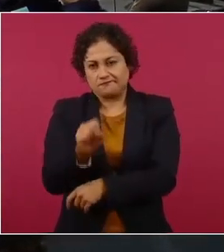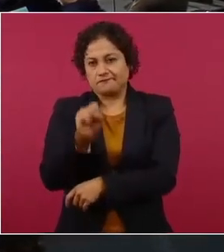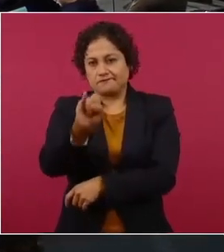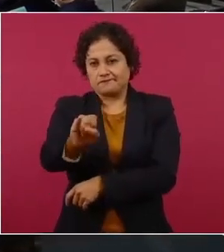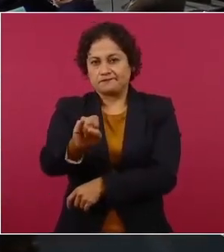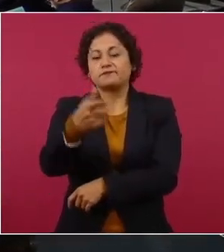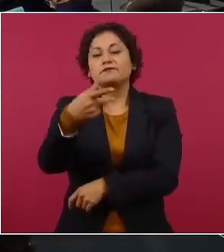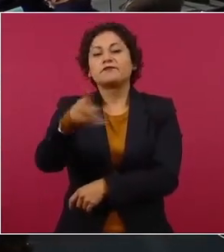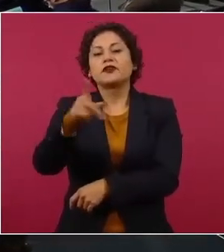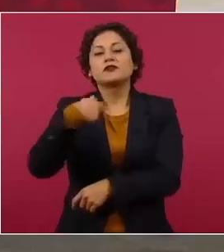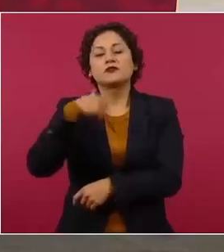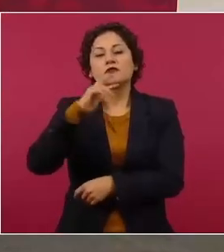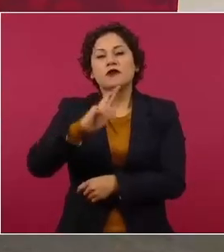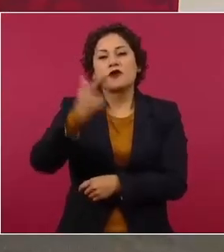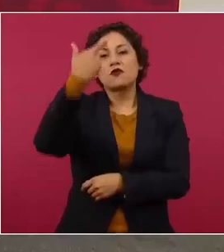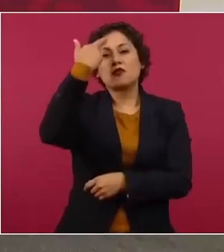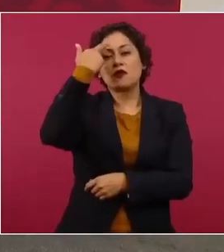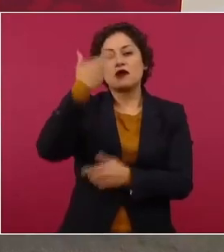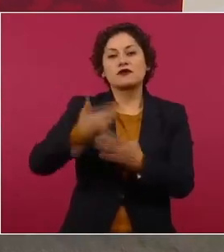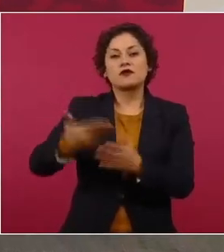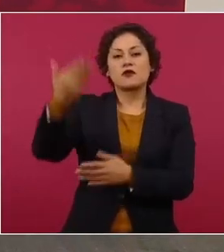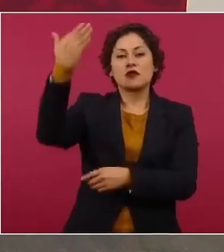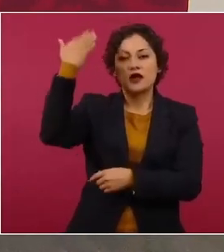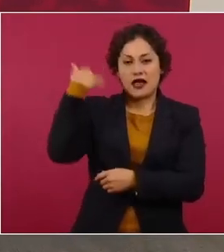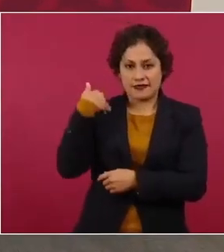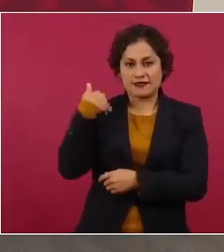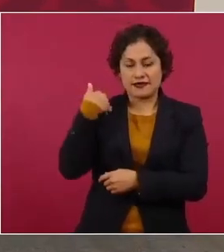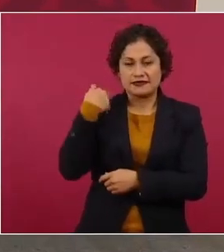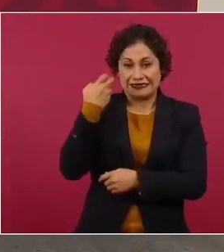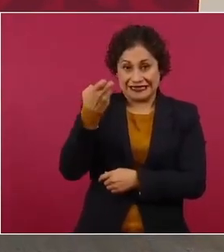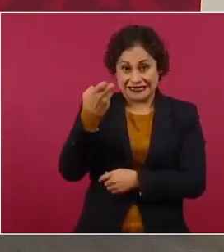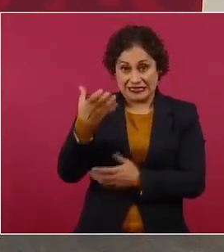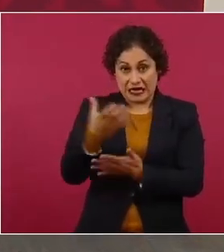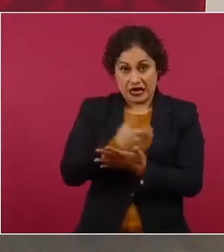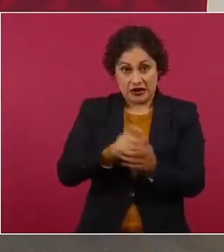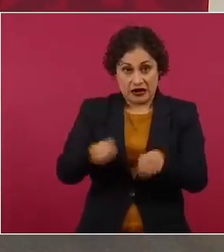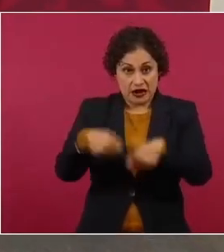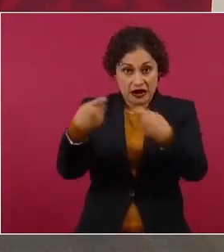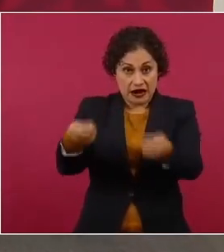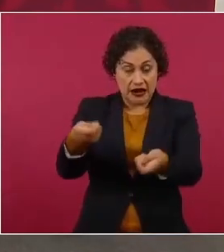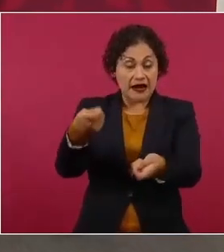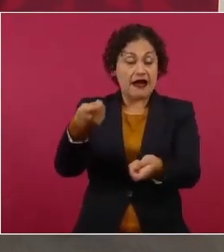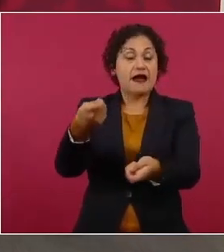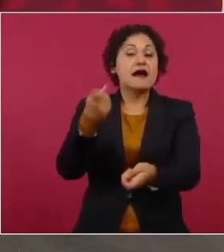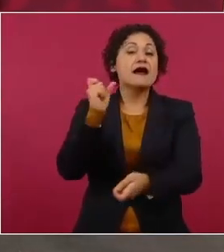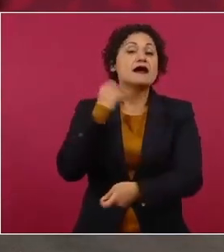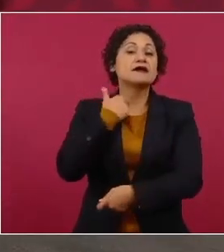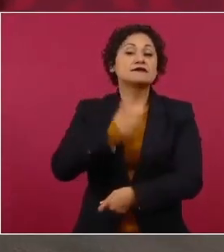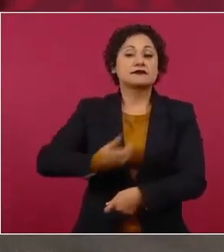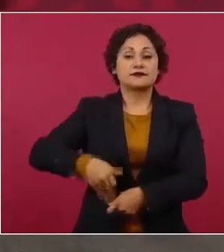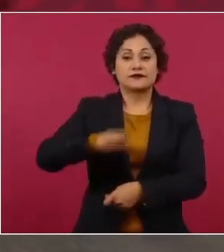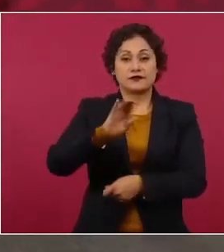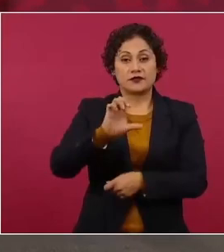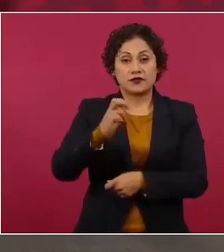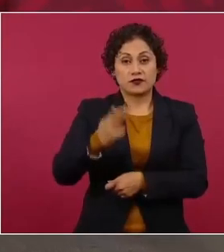Me acuerdo que El País, su titular, así como el Reforma,